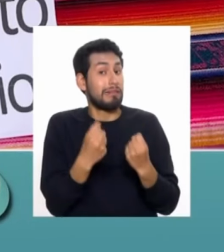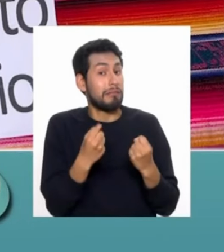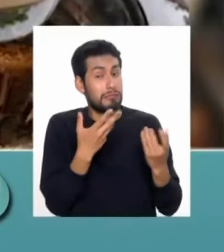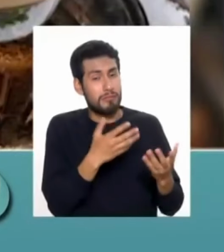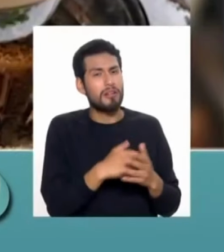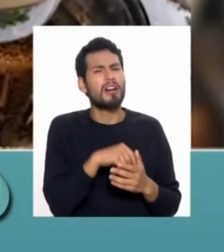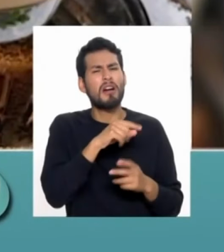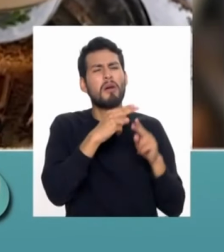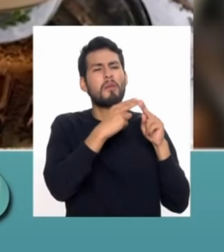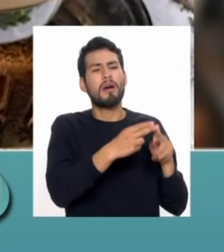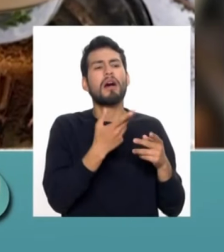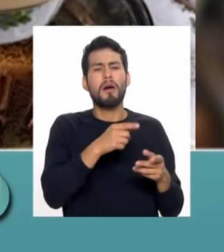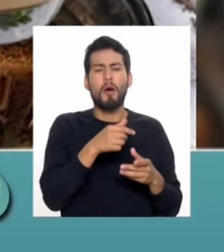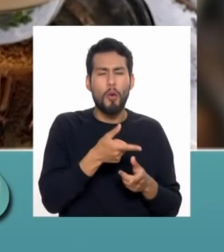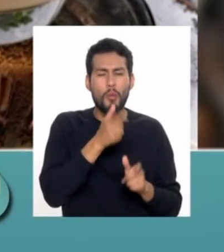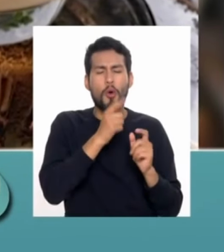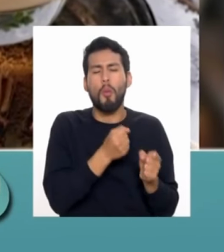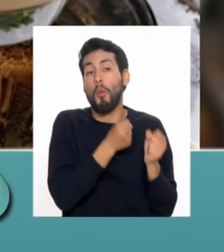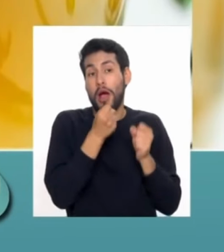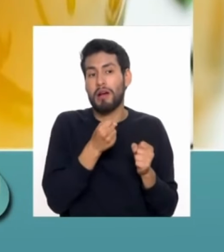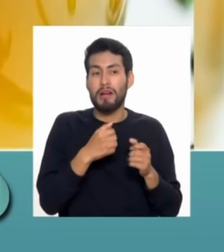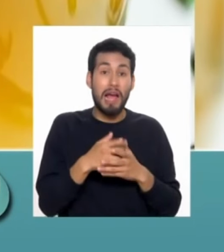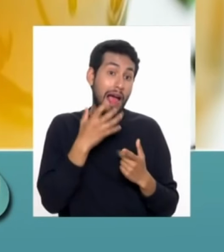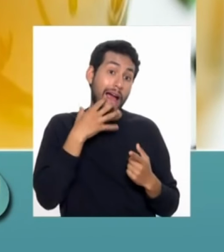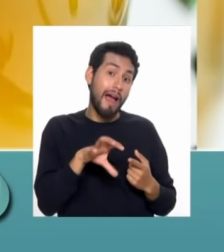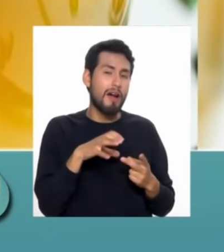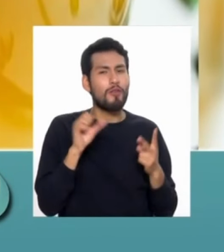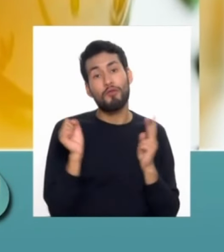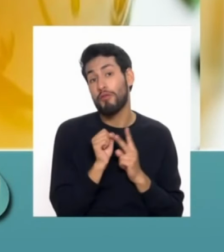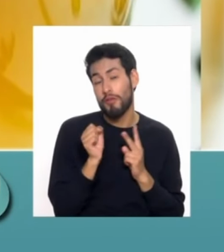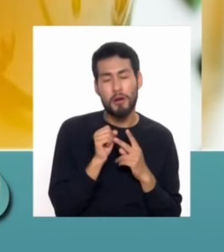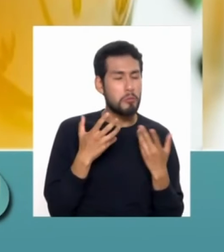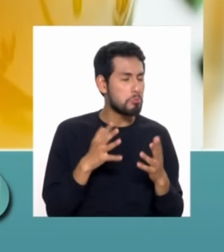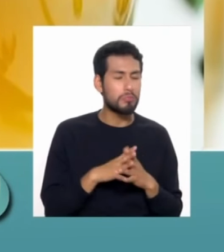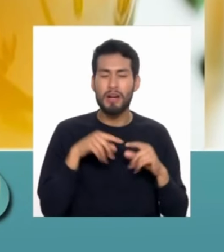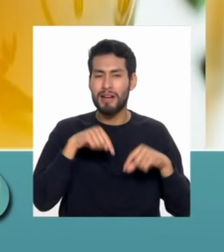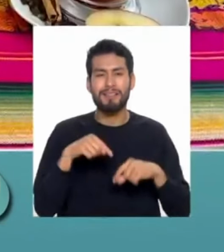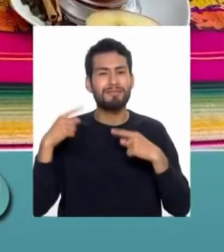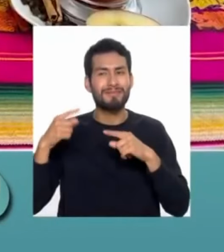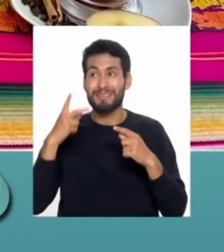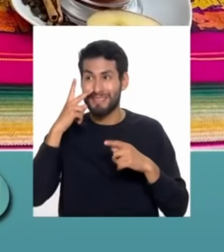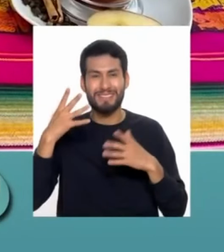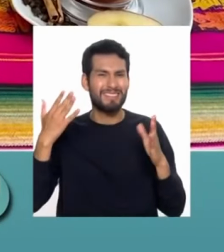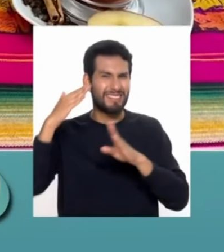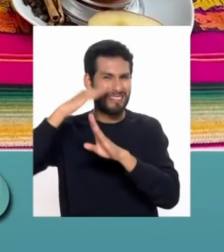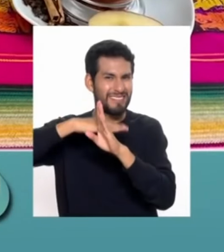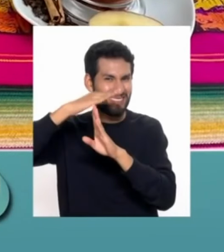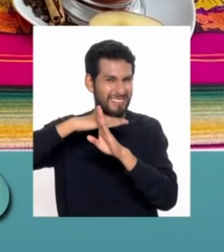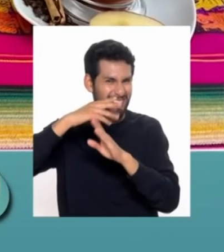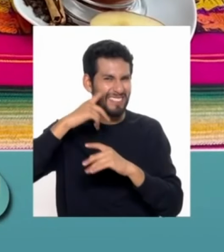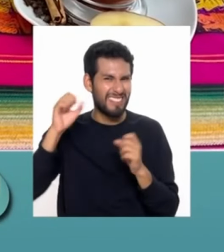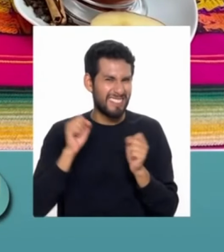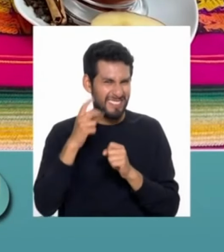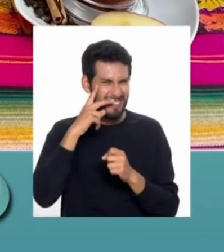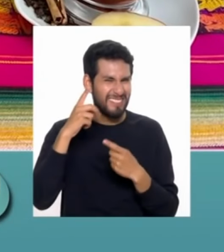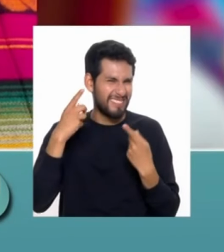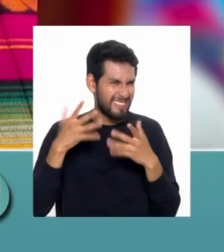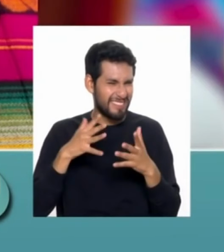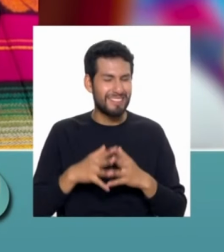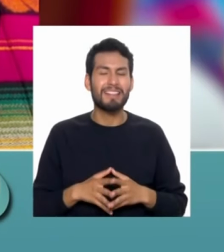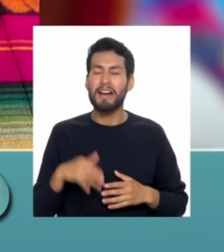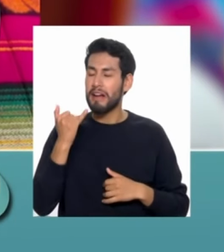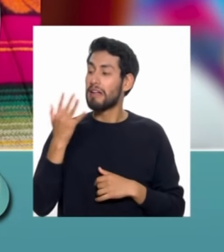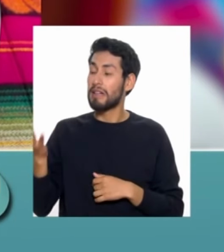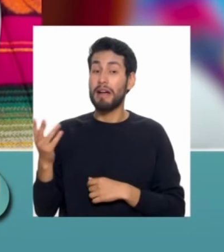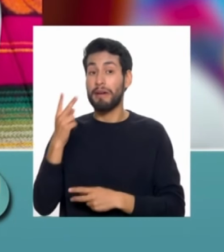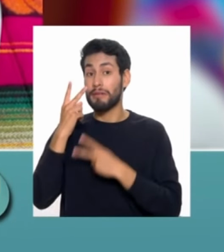también son llamadas las bebidas poderosas. Pueden ser calientes o frías, puesto que estamos viviendo un invierno atípico. Y para ello nos